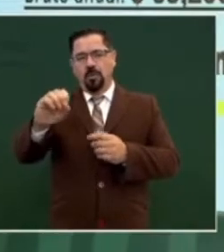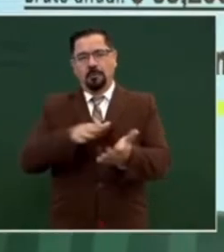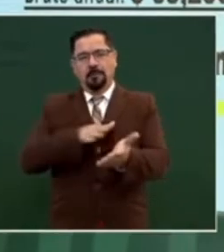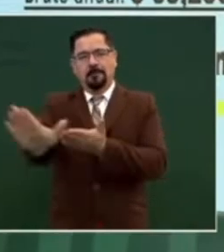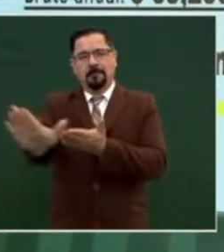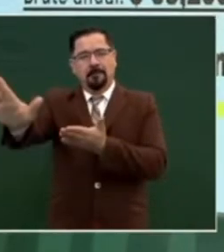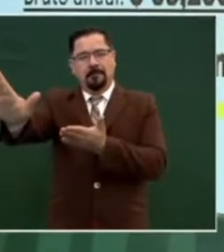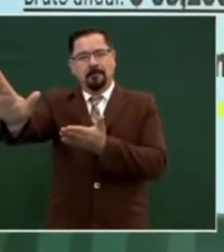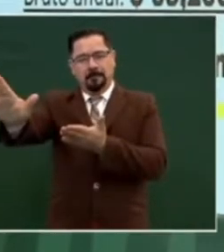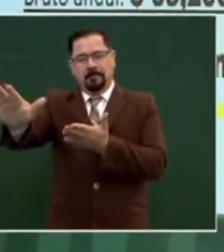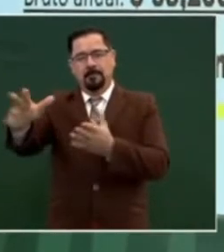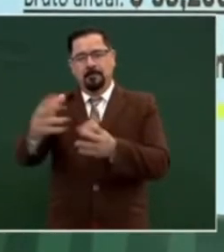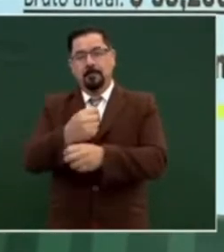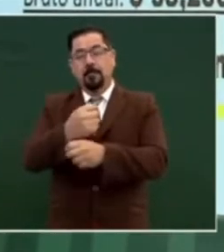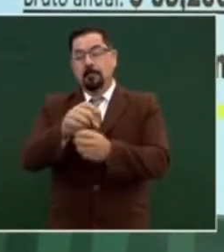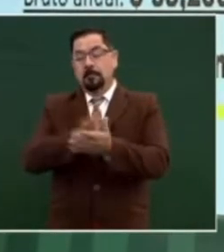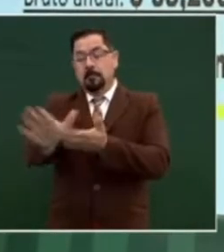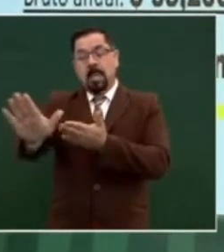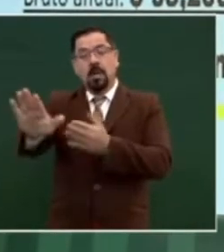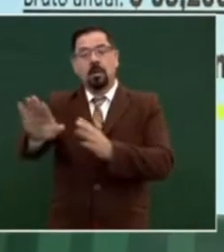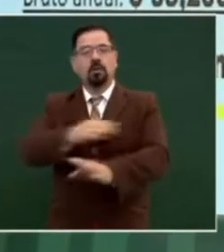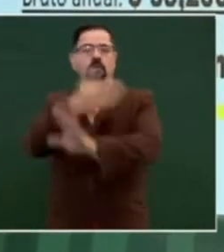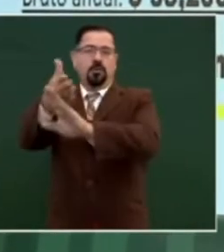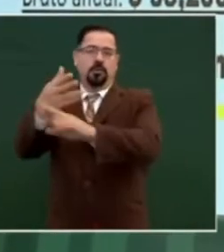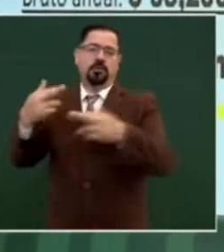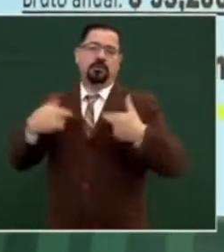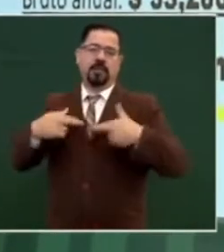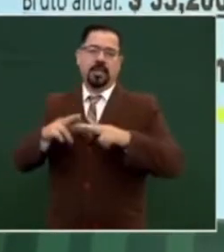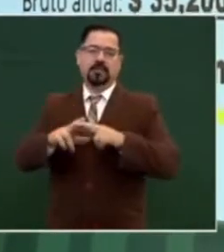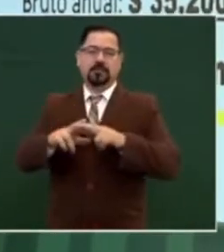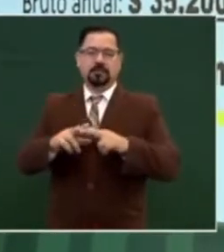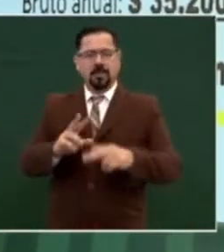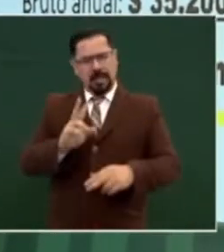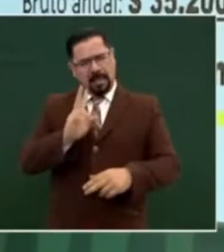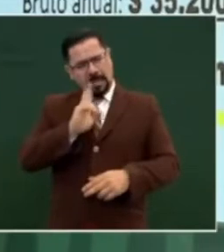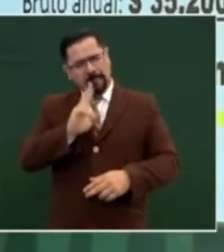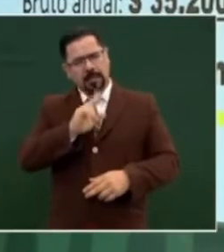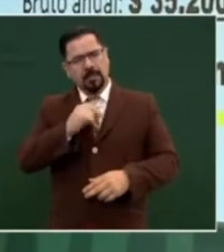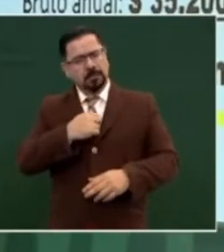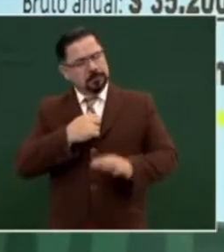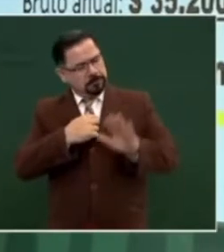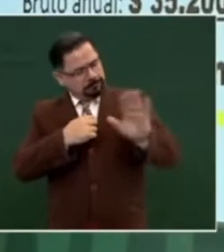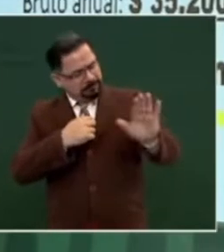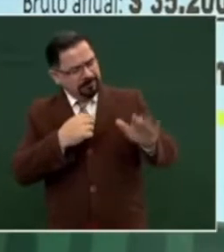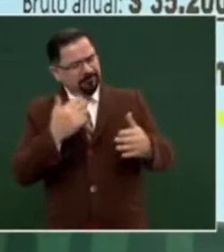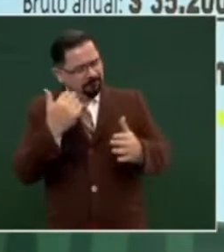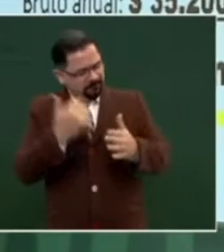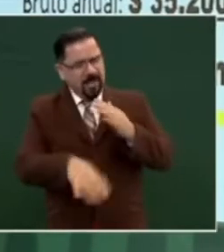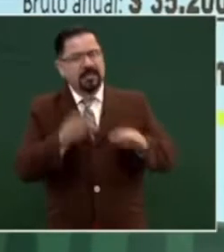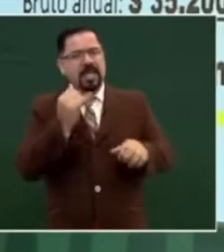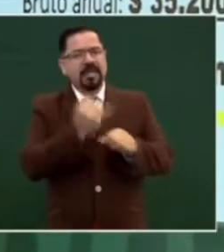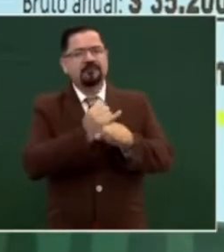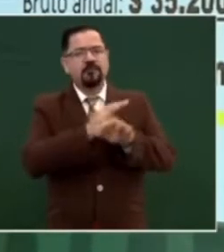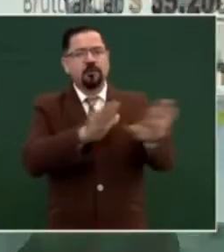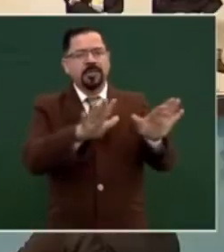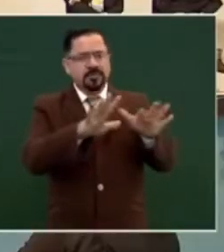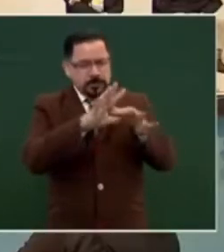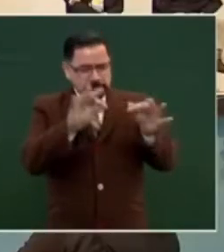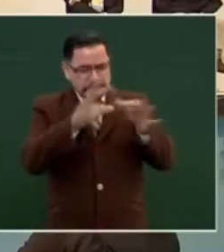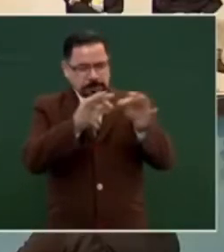entonces voy a pedir que me den la información a detalle sobre eso